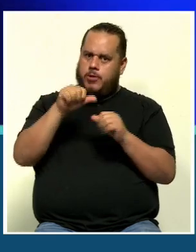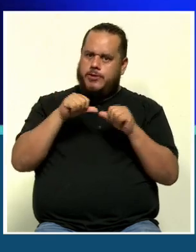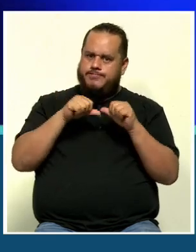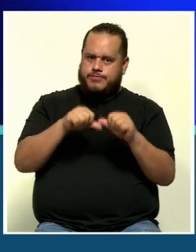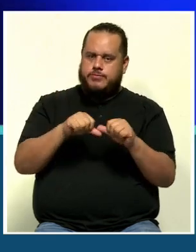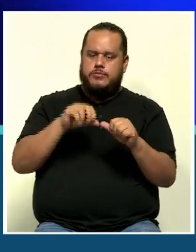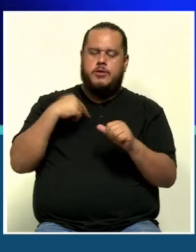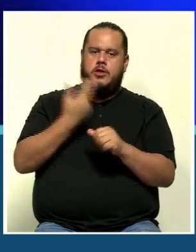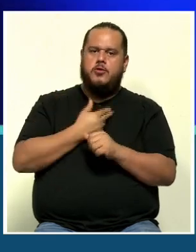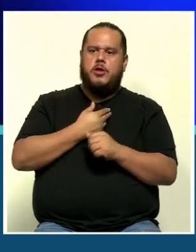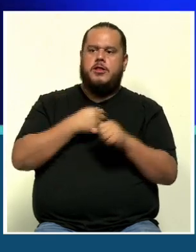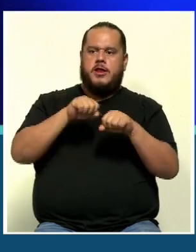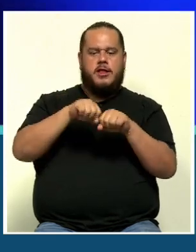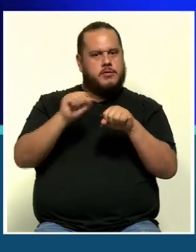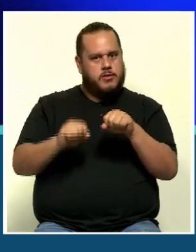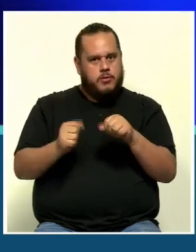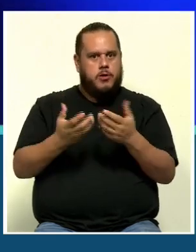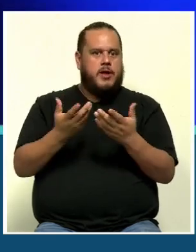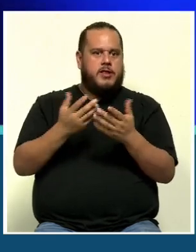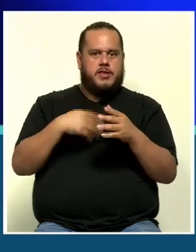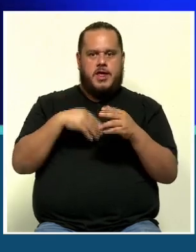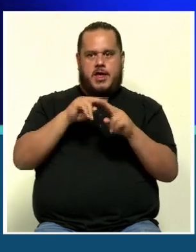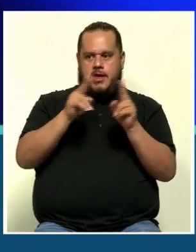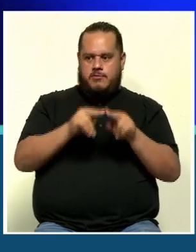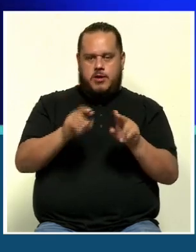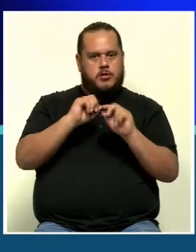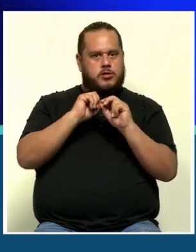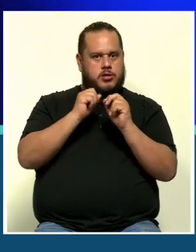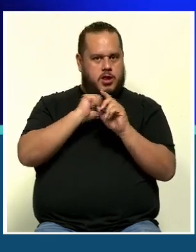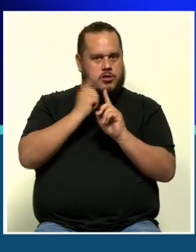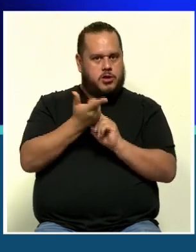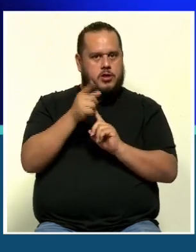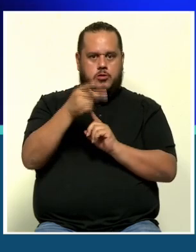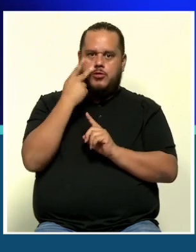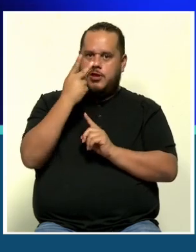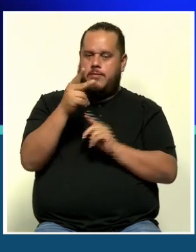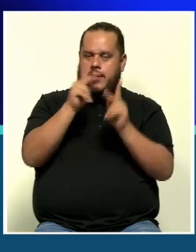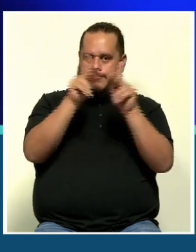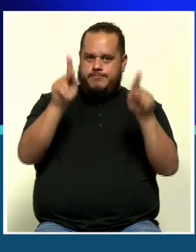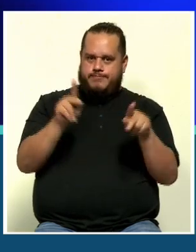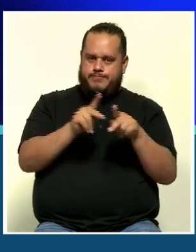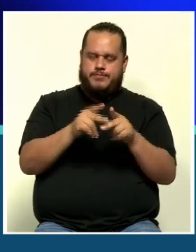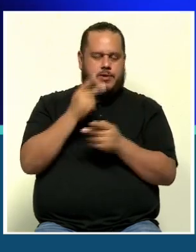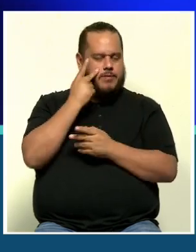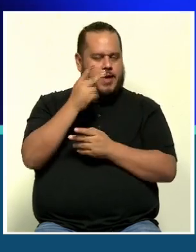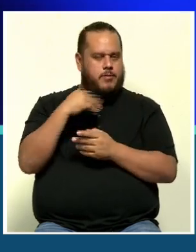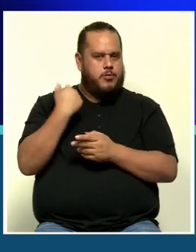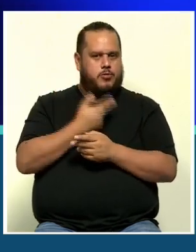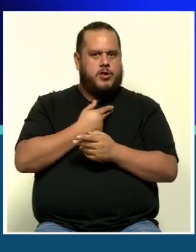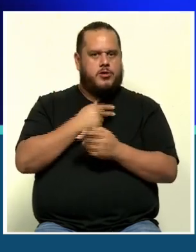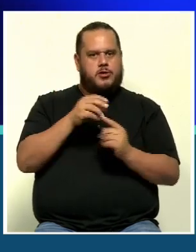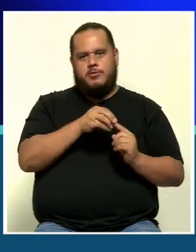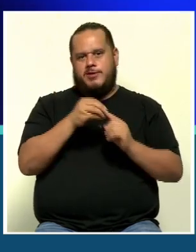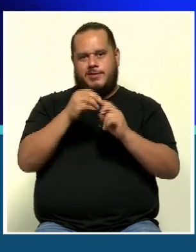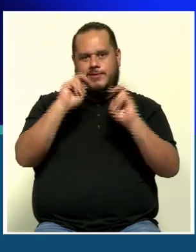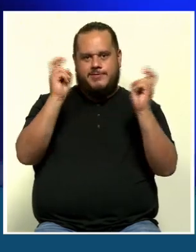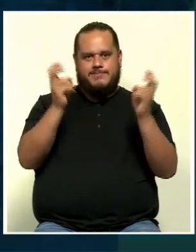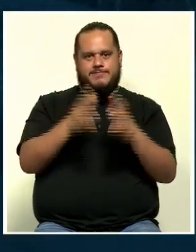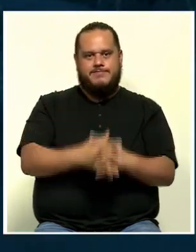en nuestras plataformas de redes sociales que usted observa en pantalla. De inmediato los invito a ver nuestros titulares.